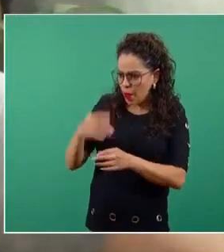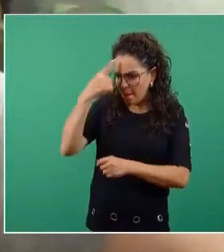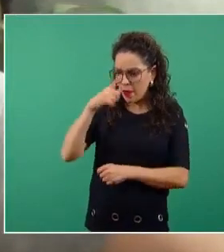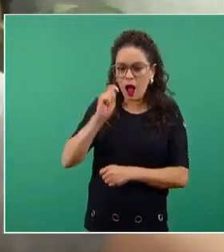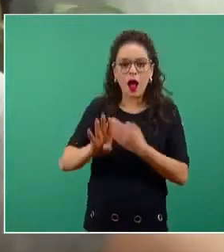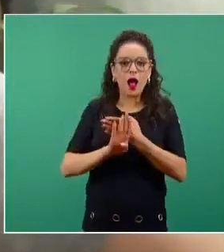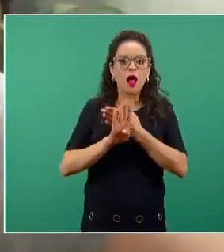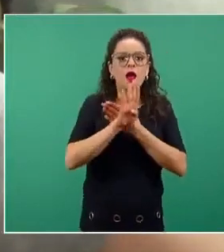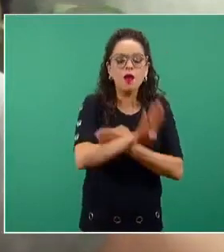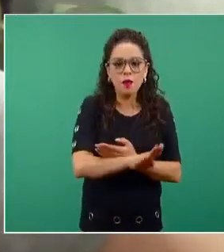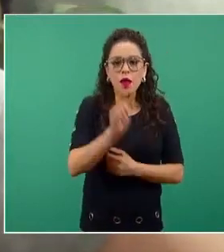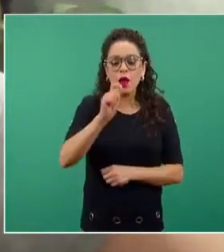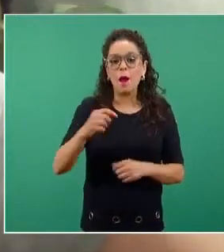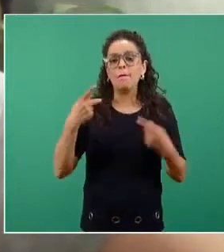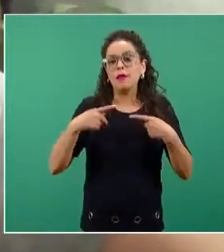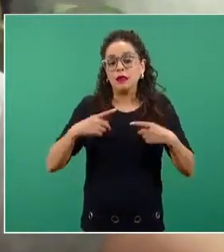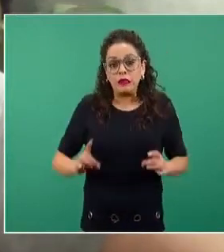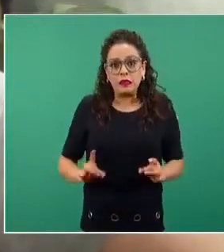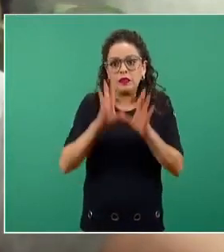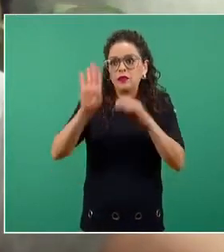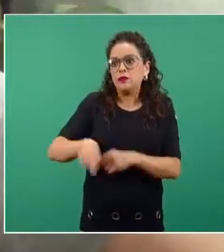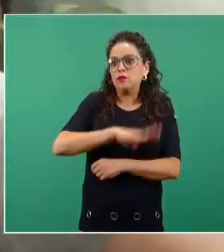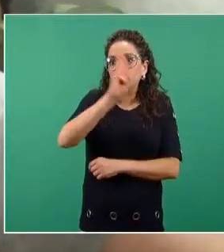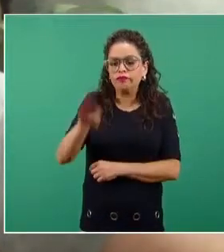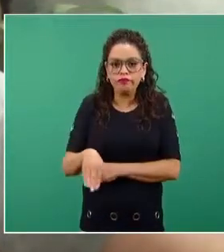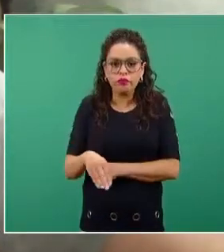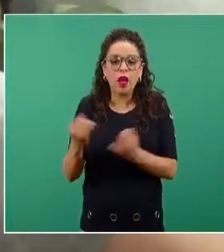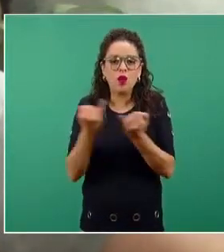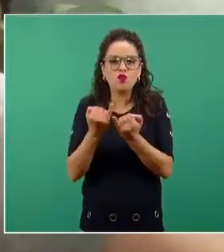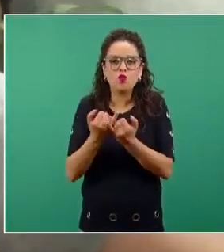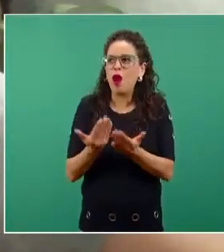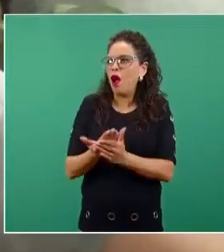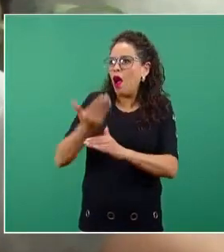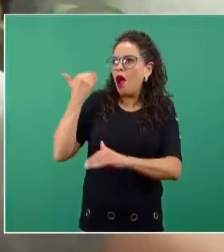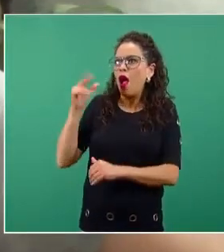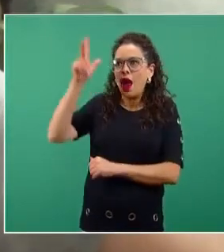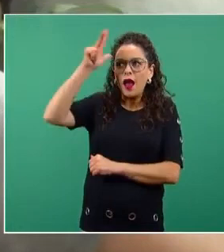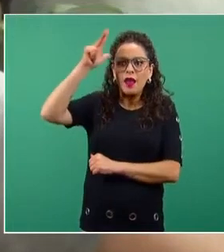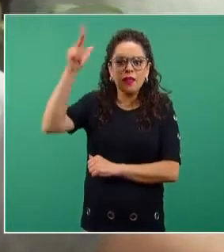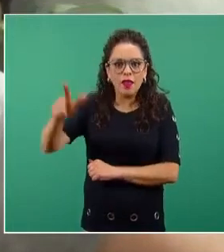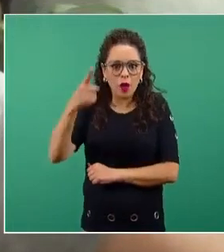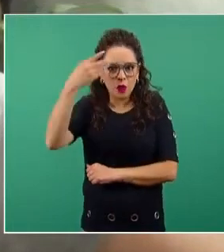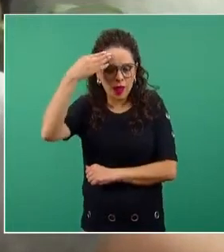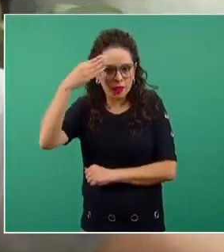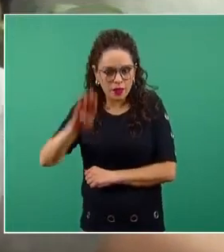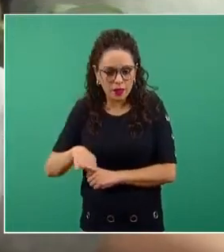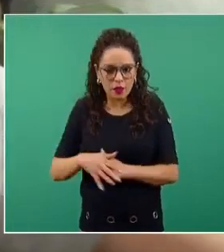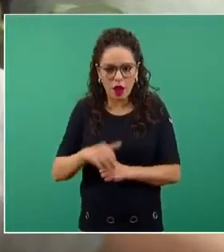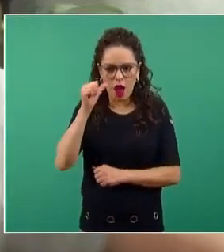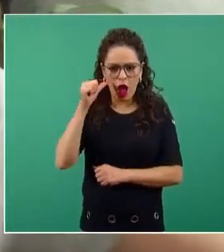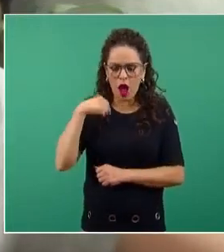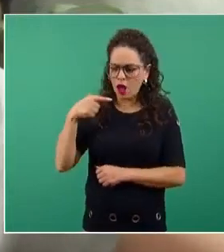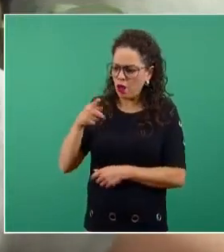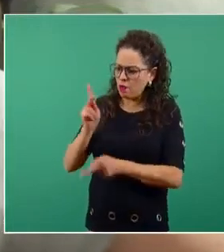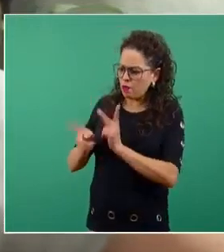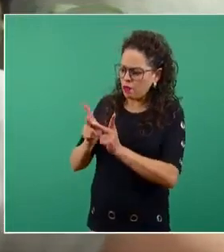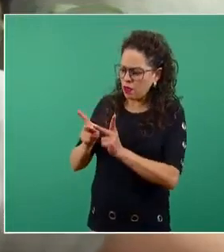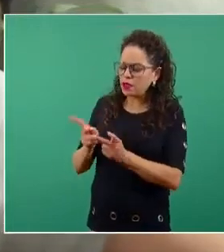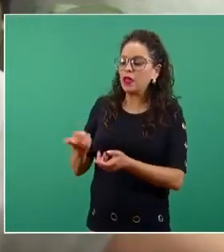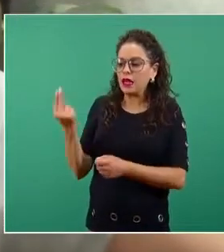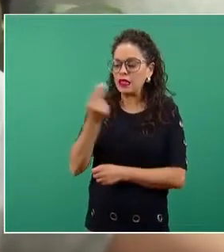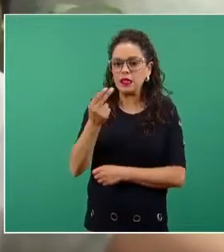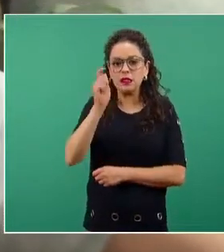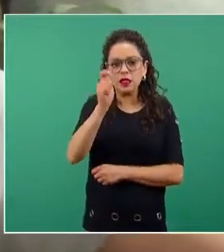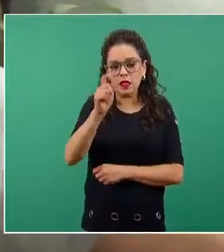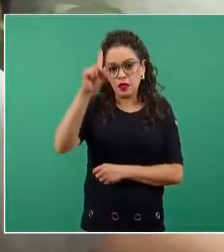como el de la señora de Hidalgo. Ayer hablábamos con la Asociación Nacional de Vacunología y señalaba que se recomienda que tengan todos